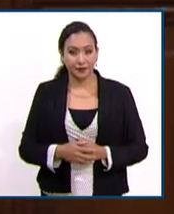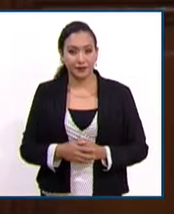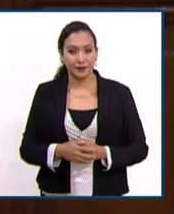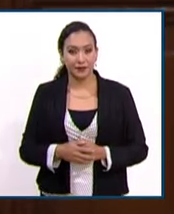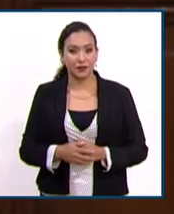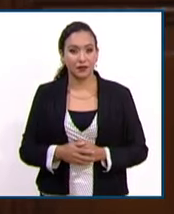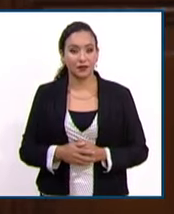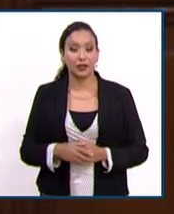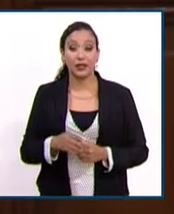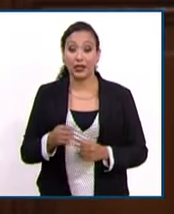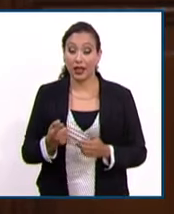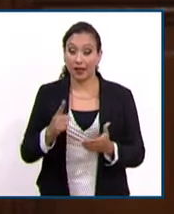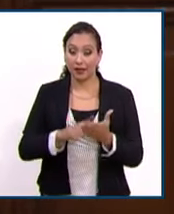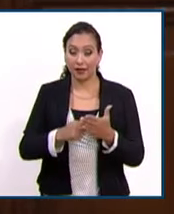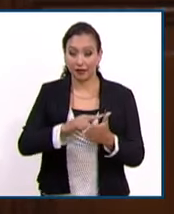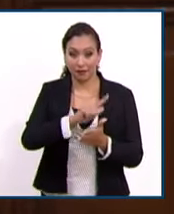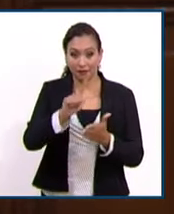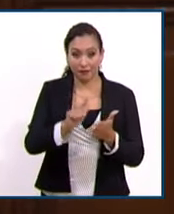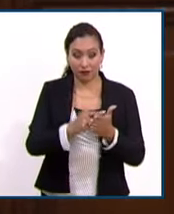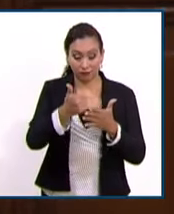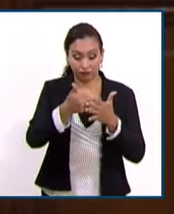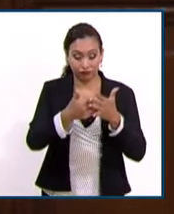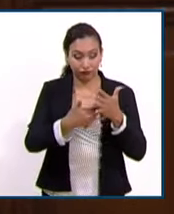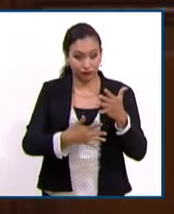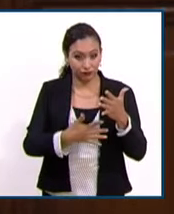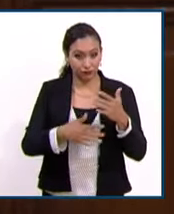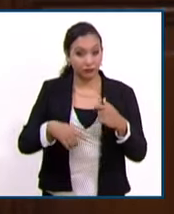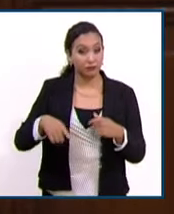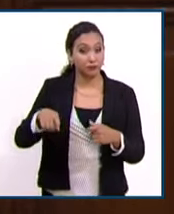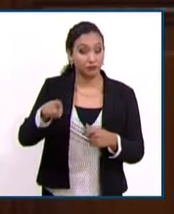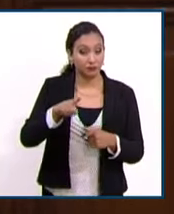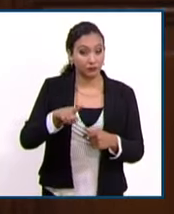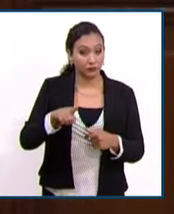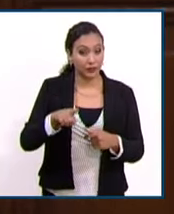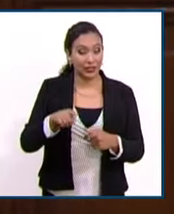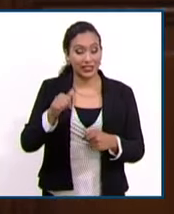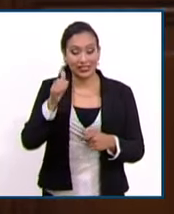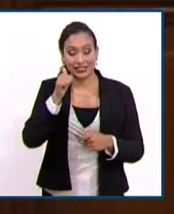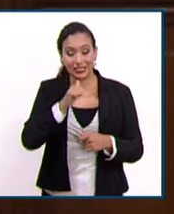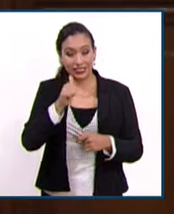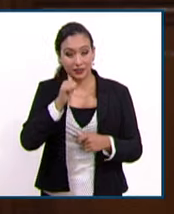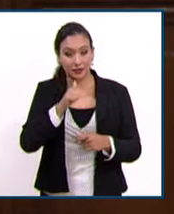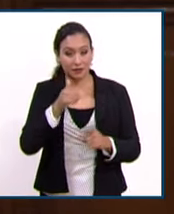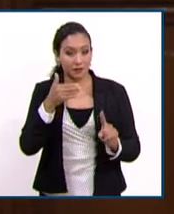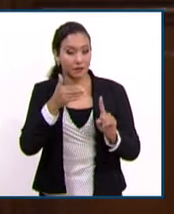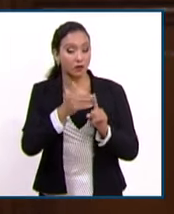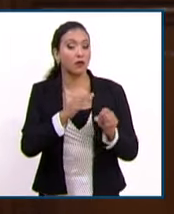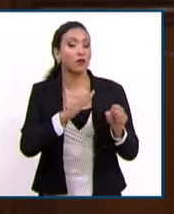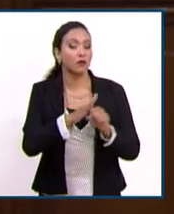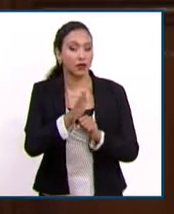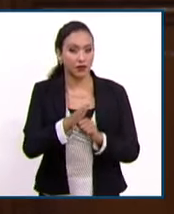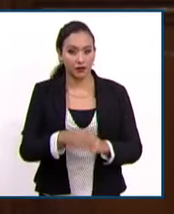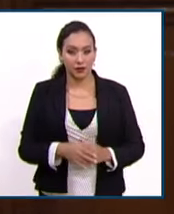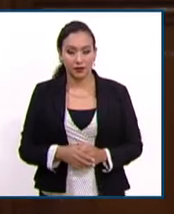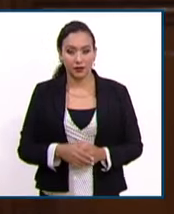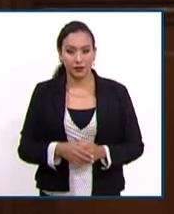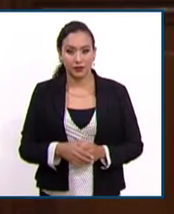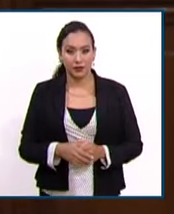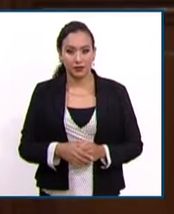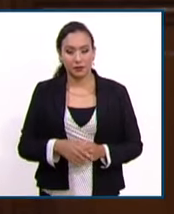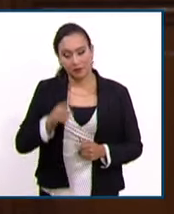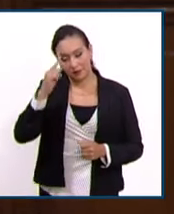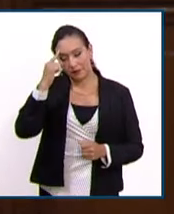y las leyes que de ella emanen, mirando en todo por el